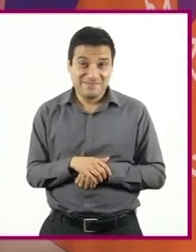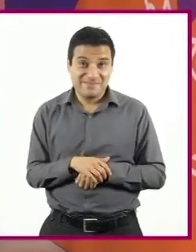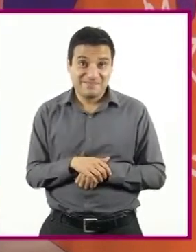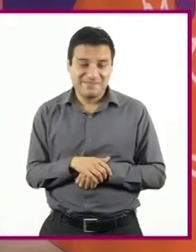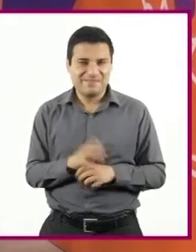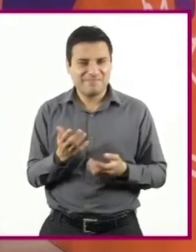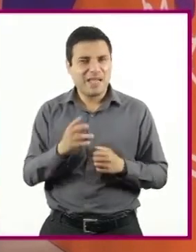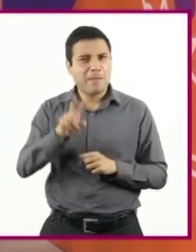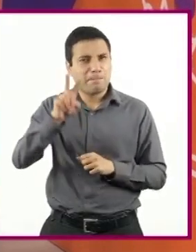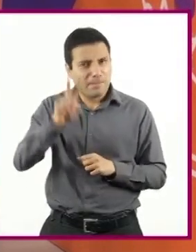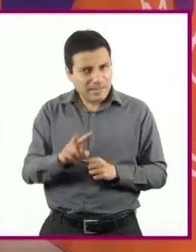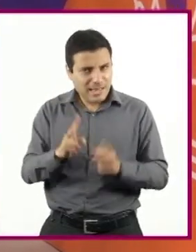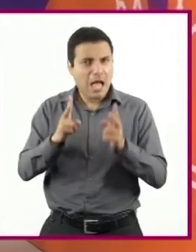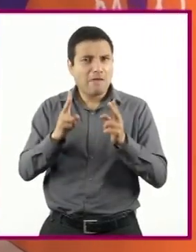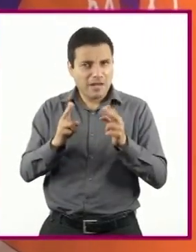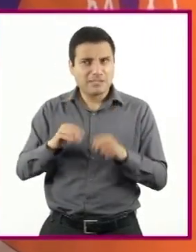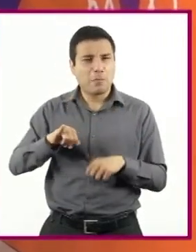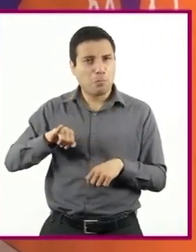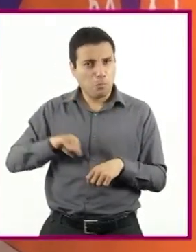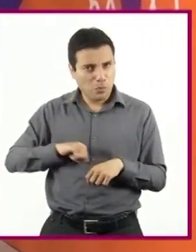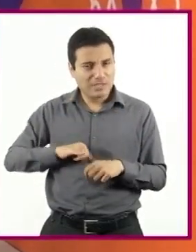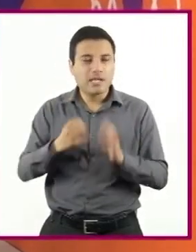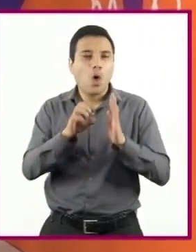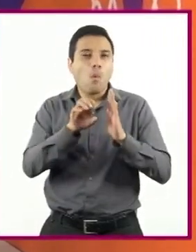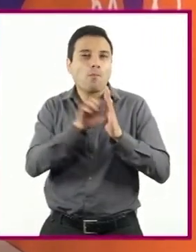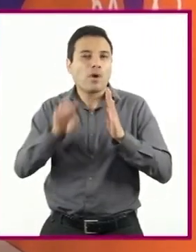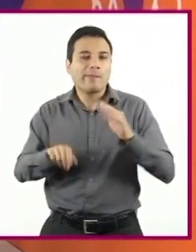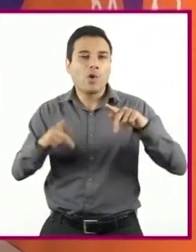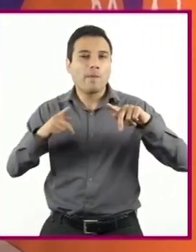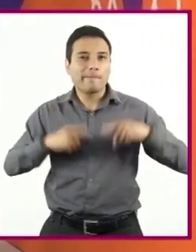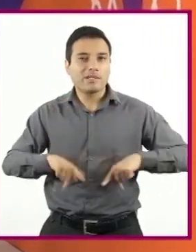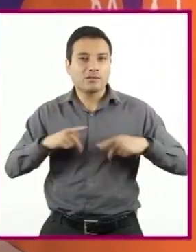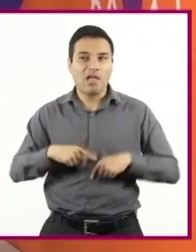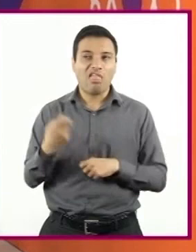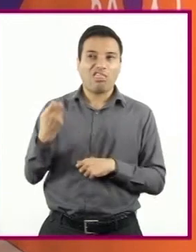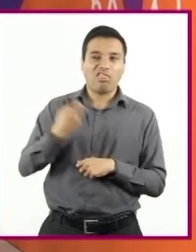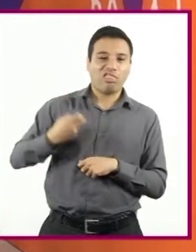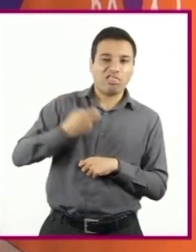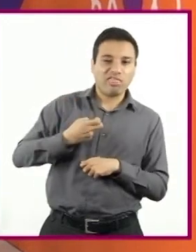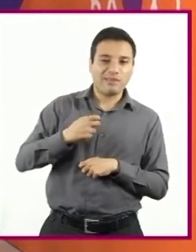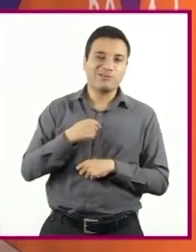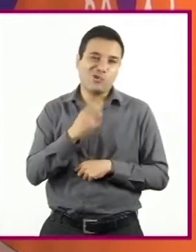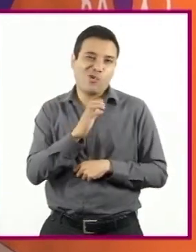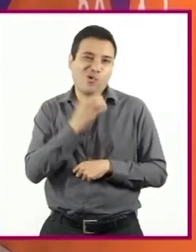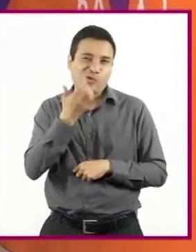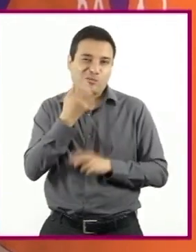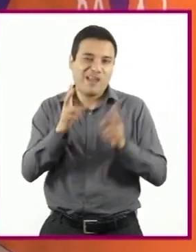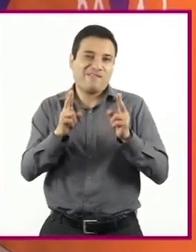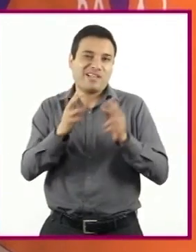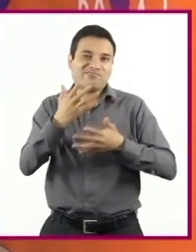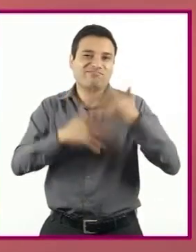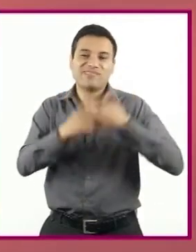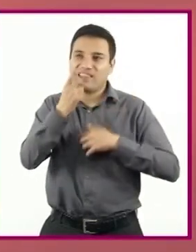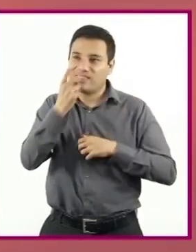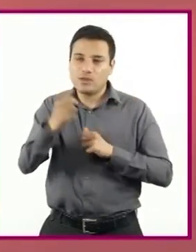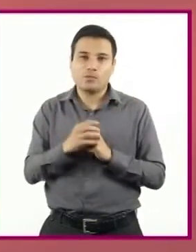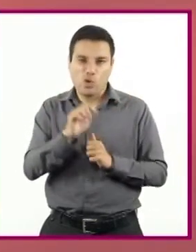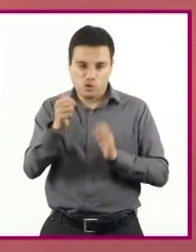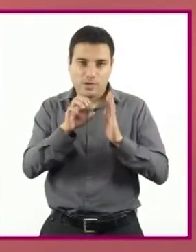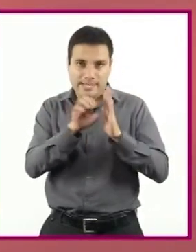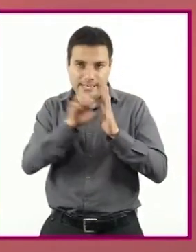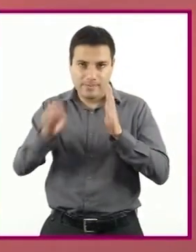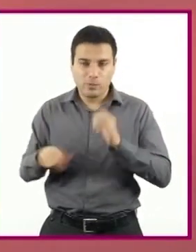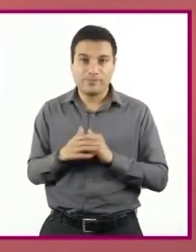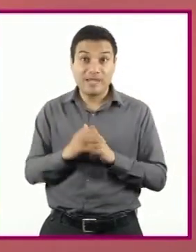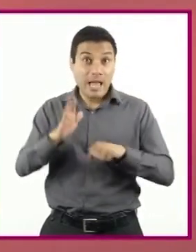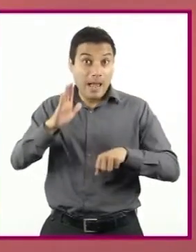verdad es que es una frase útil para cuando escucho críticas hacia mí que no tienen fundamento. Otro refrán es, mientras más